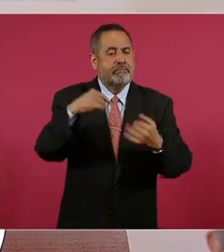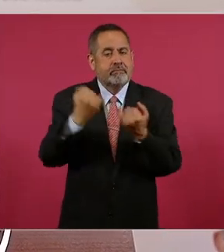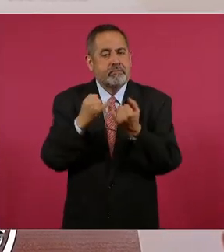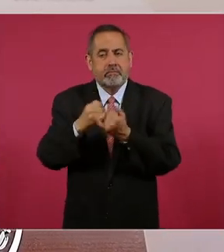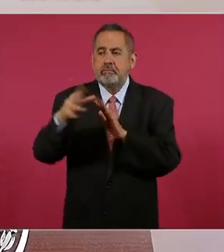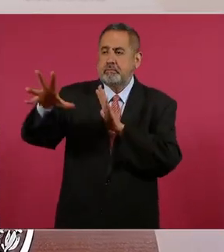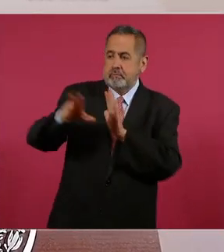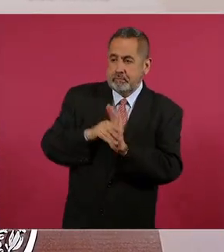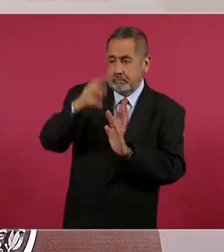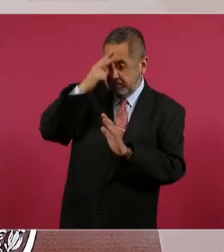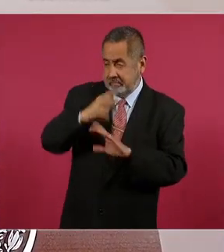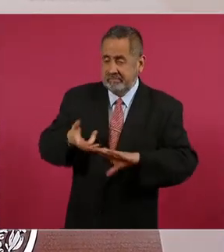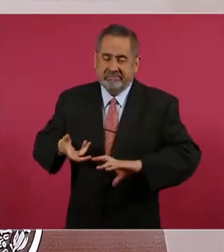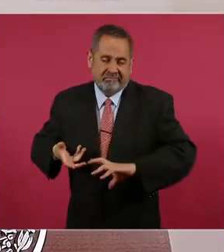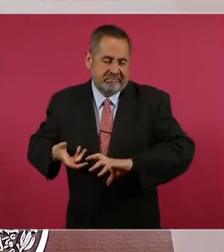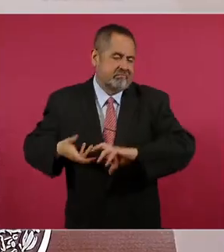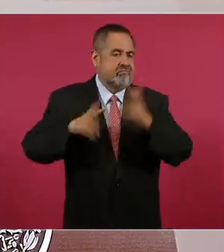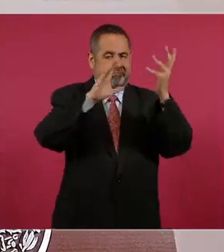y cuando gana